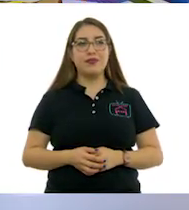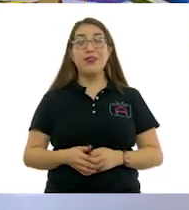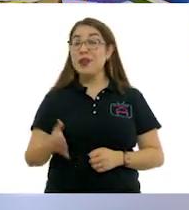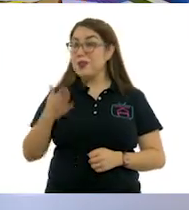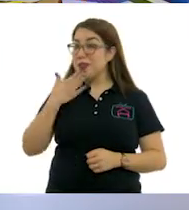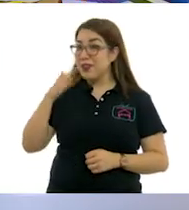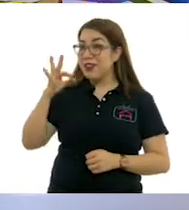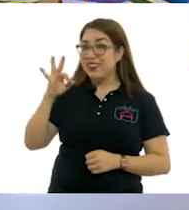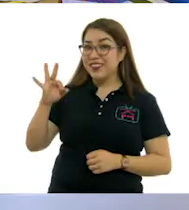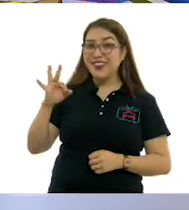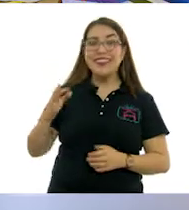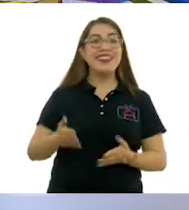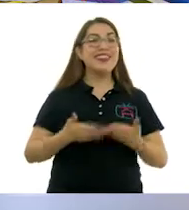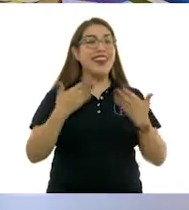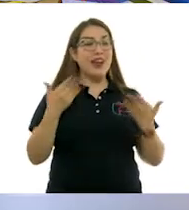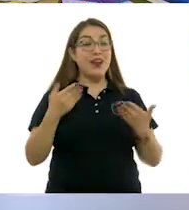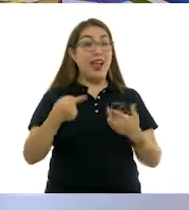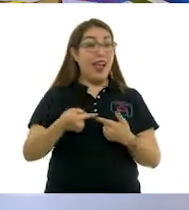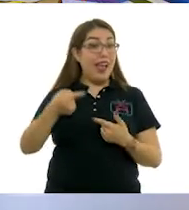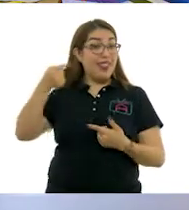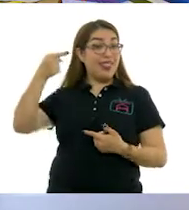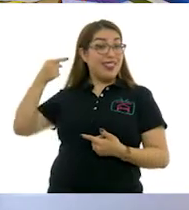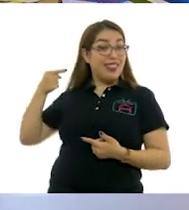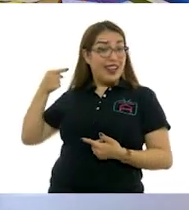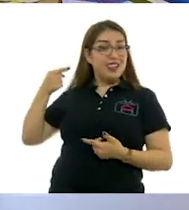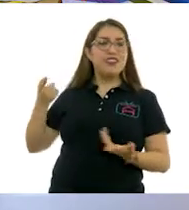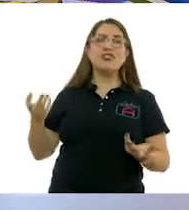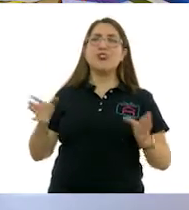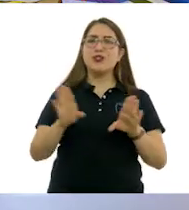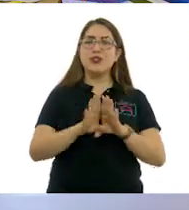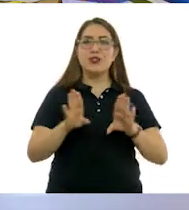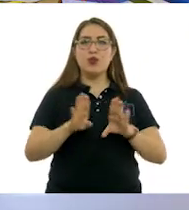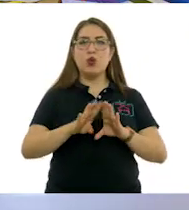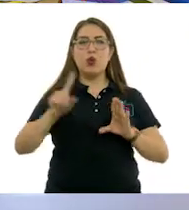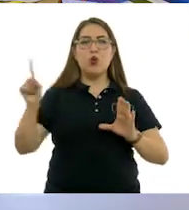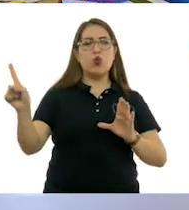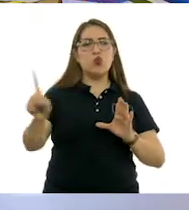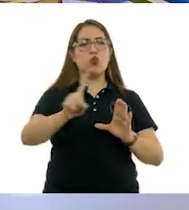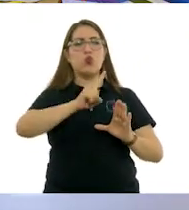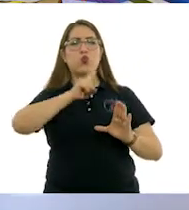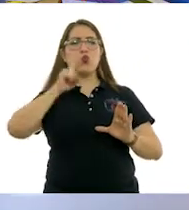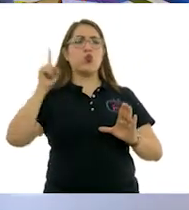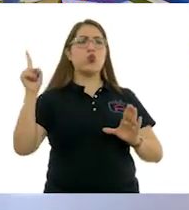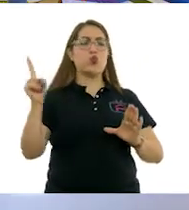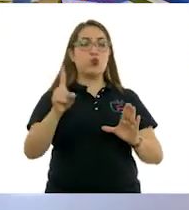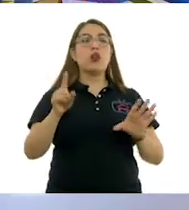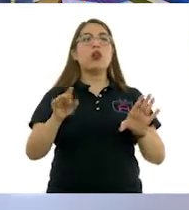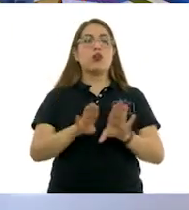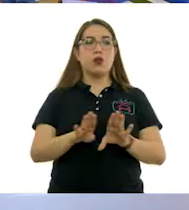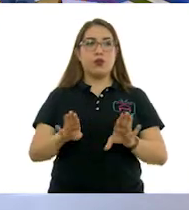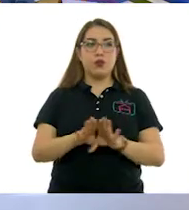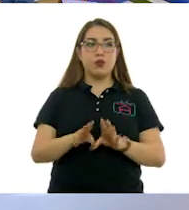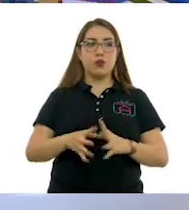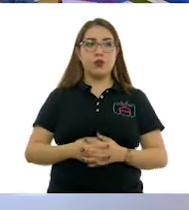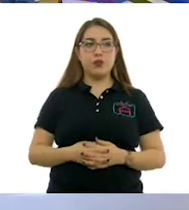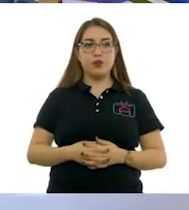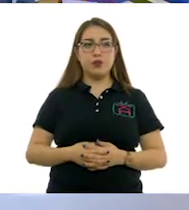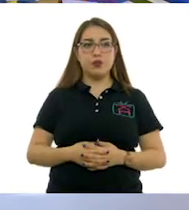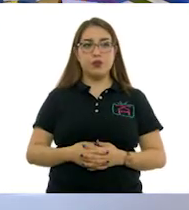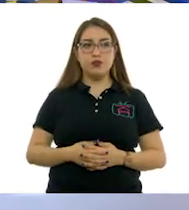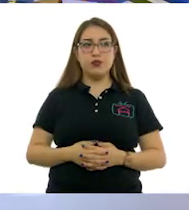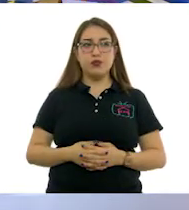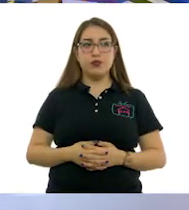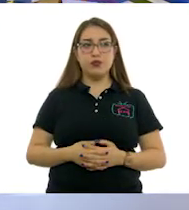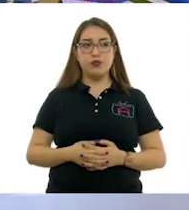Oh, muy bien. Ahora hacia atrás, pero con un giro cuando vayas hacia atrás. Con un giro cuando vayas. Puedes ir girando.